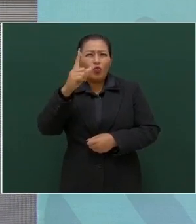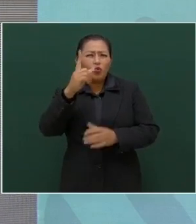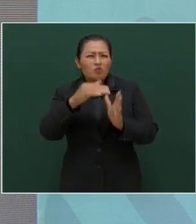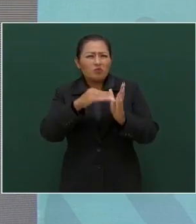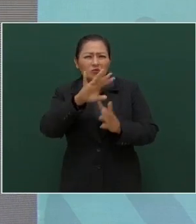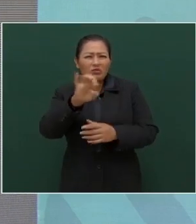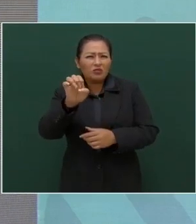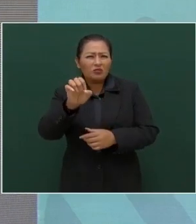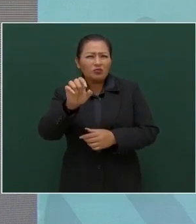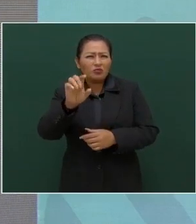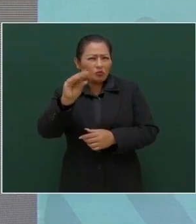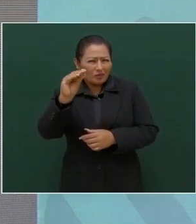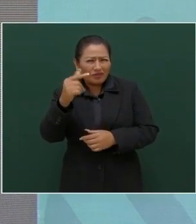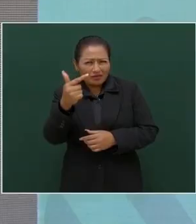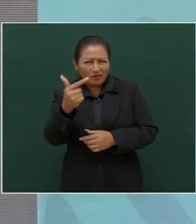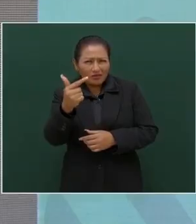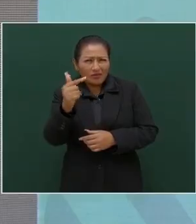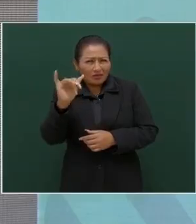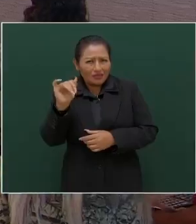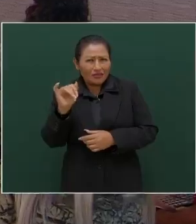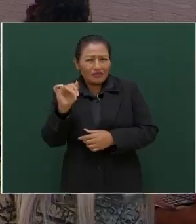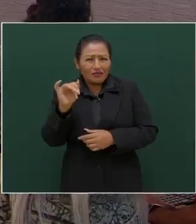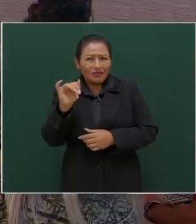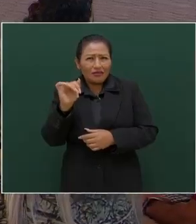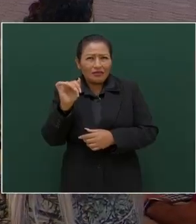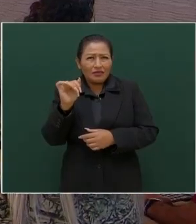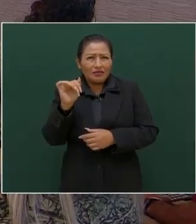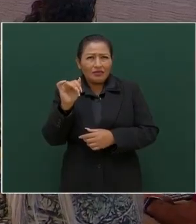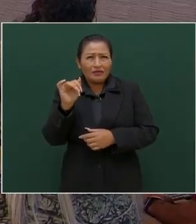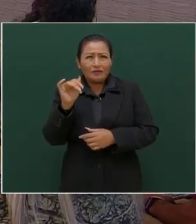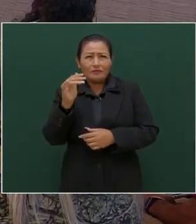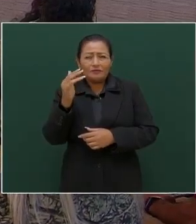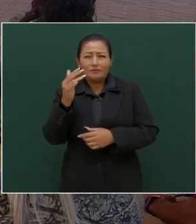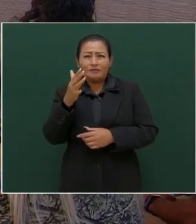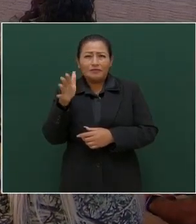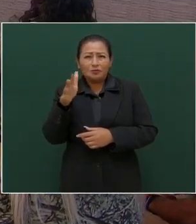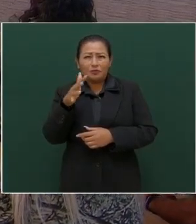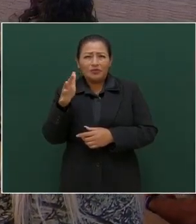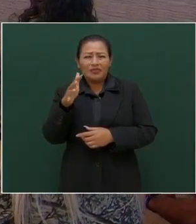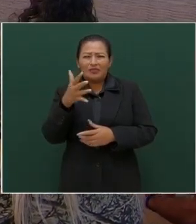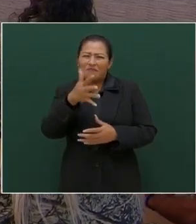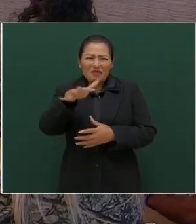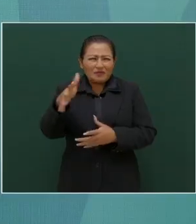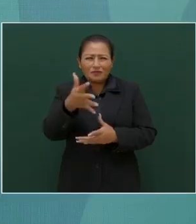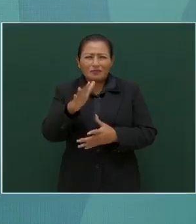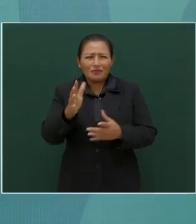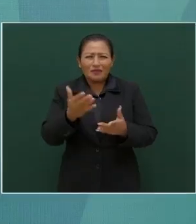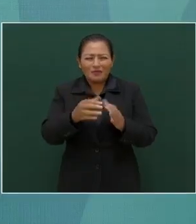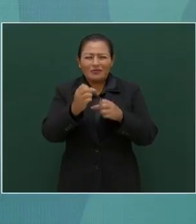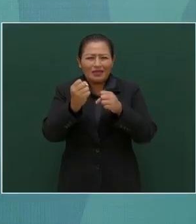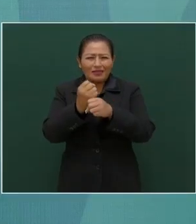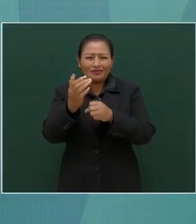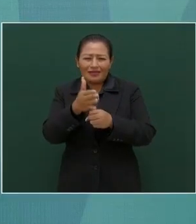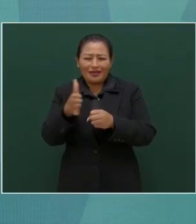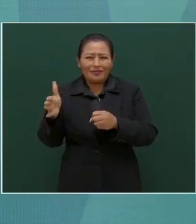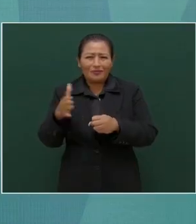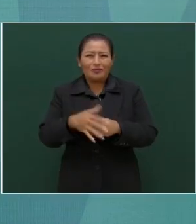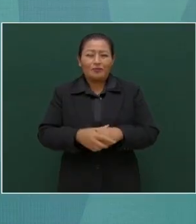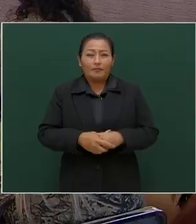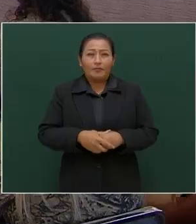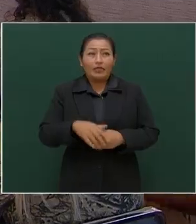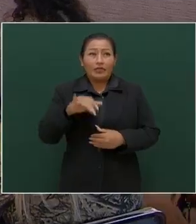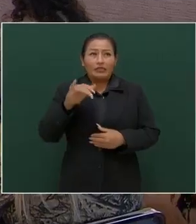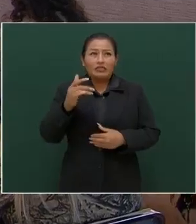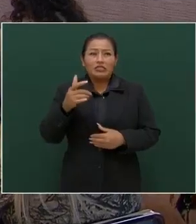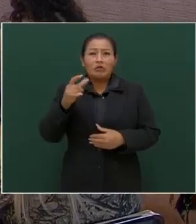97, sí. Sí, más o menos, o sea que sí,